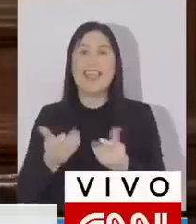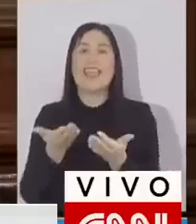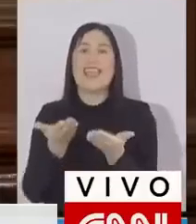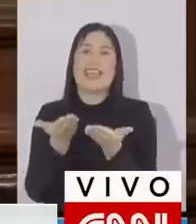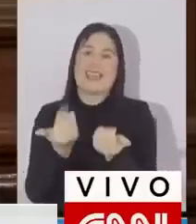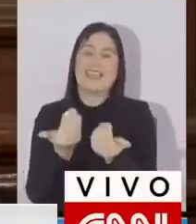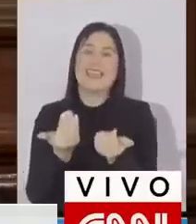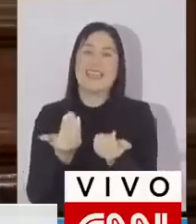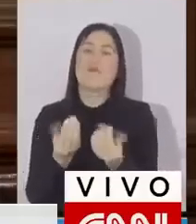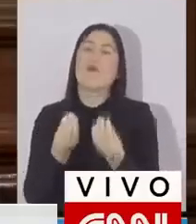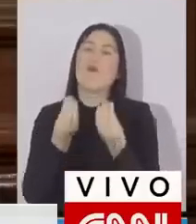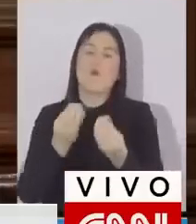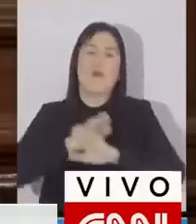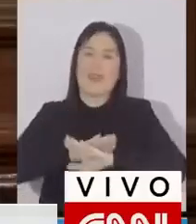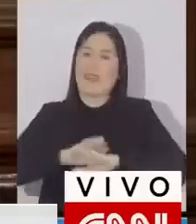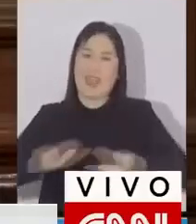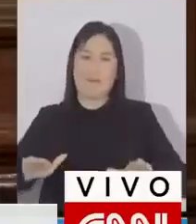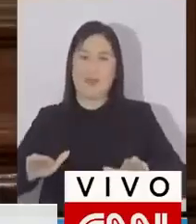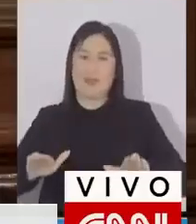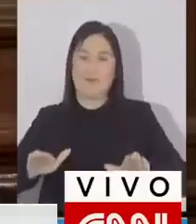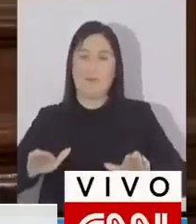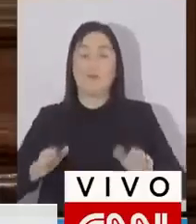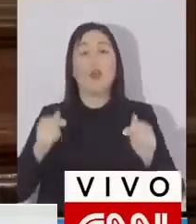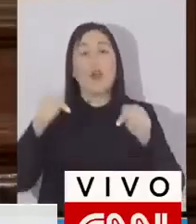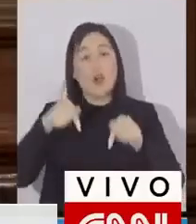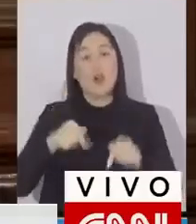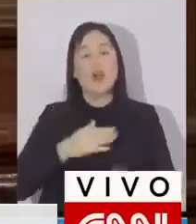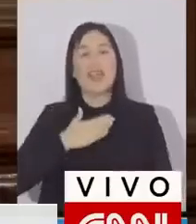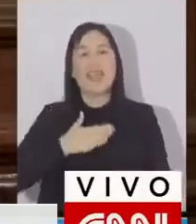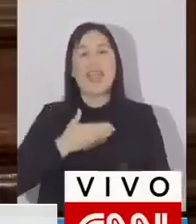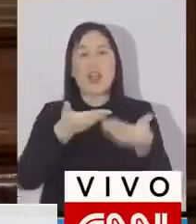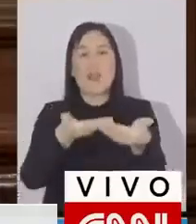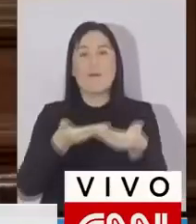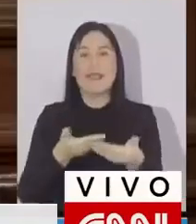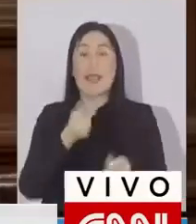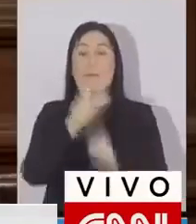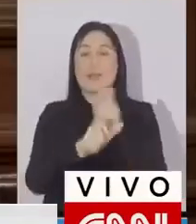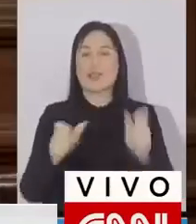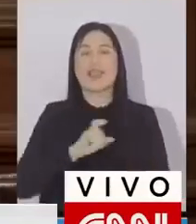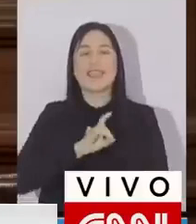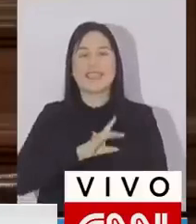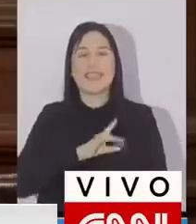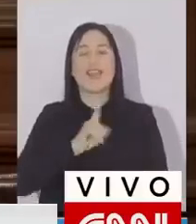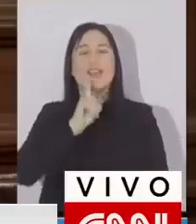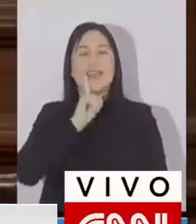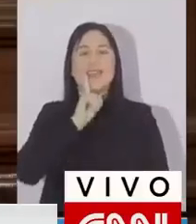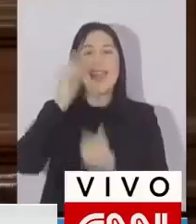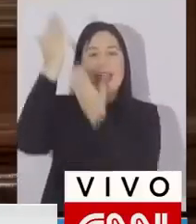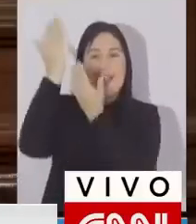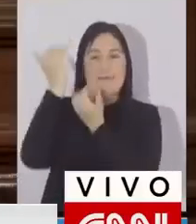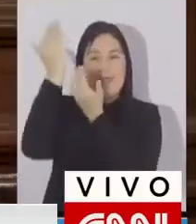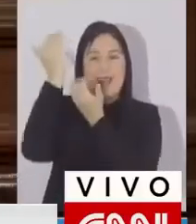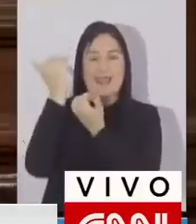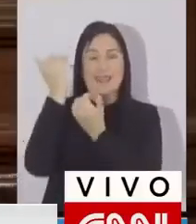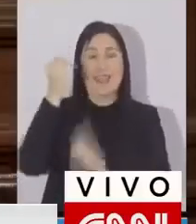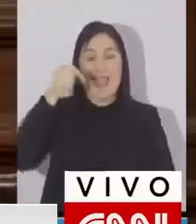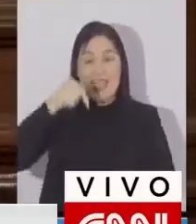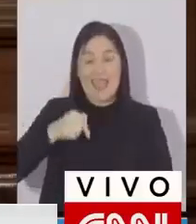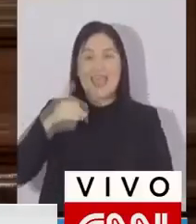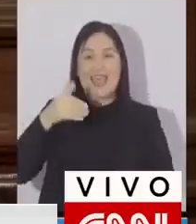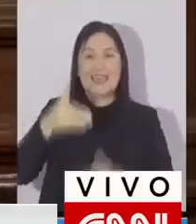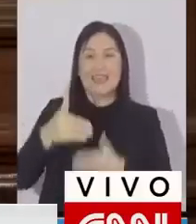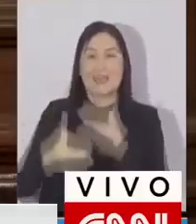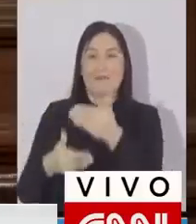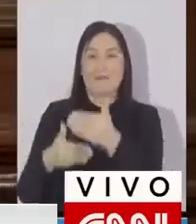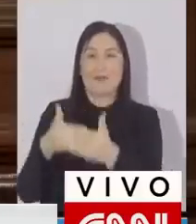desenlace hoy quiero invitar a los chilenos a que tengamos Esperanza a que este proceso pueda ser un punto